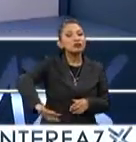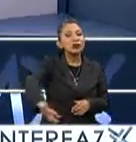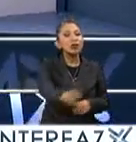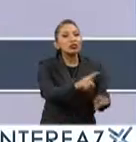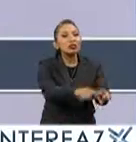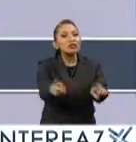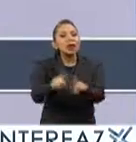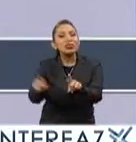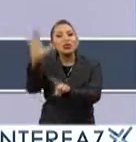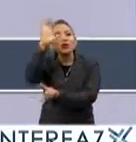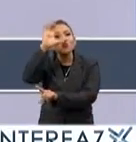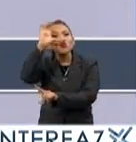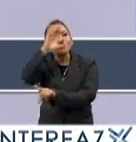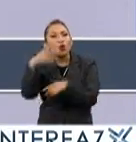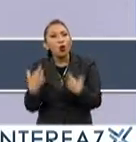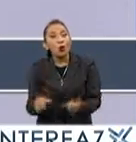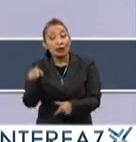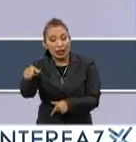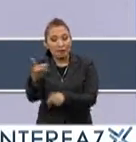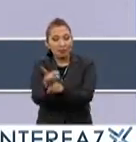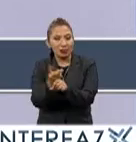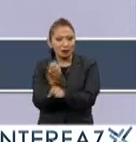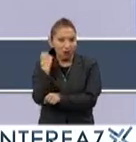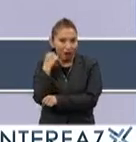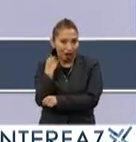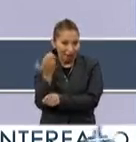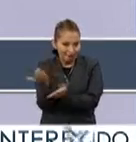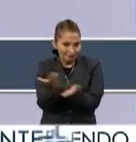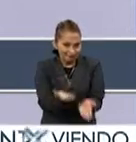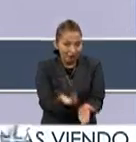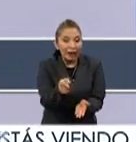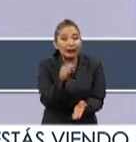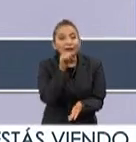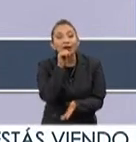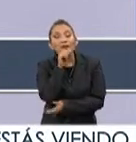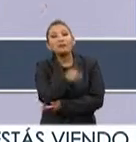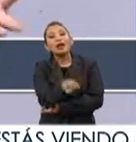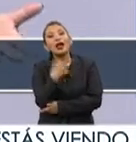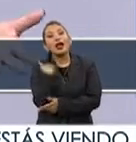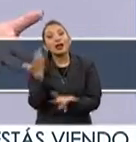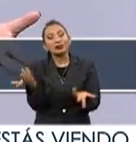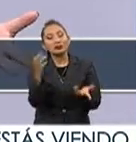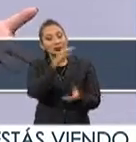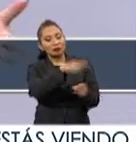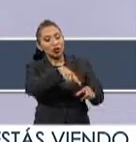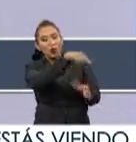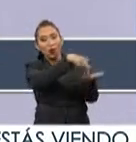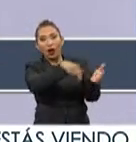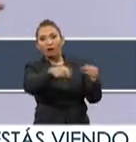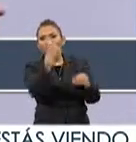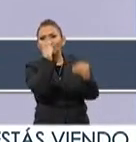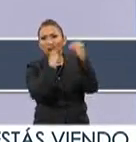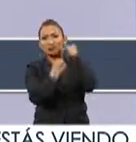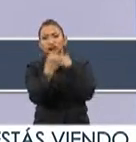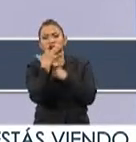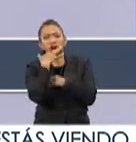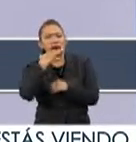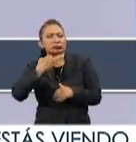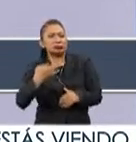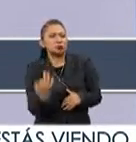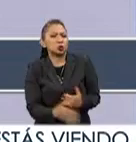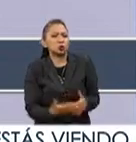esta diversidad cultural y entonces el país invitado es Oaxaca. Y vamos a tener pabellón gastronómico, imagínate que